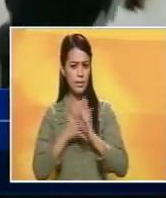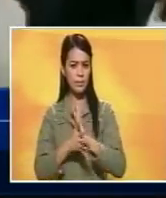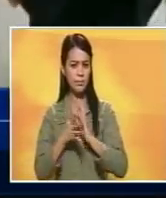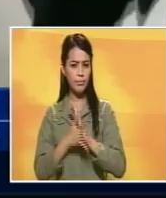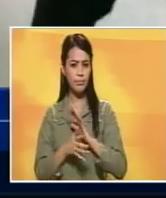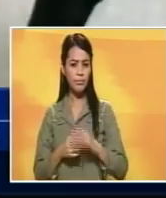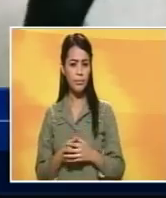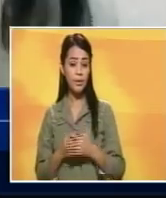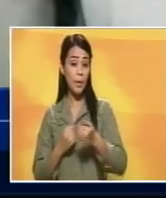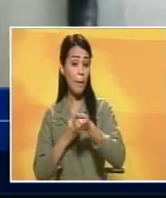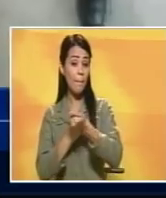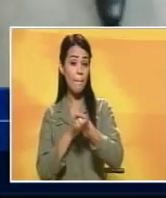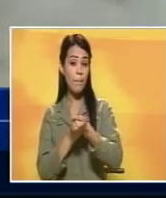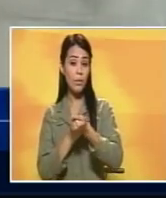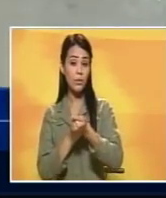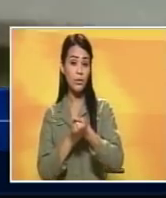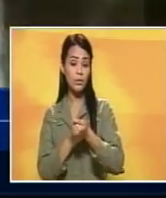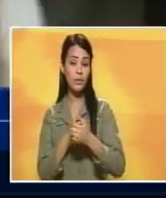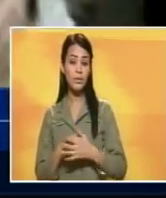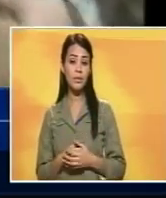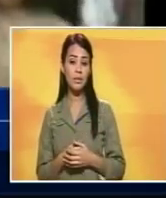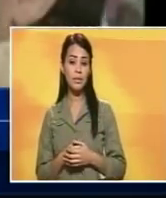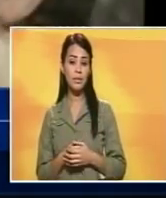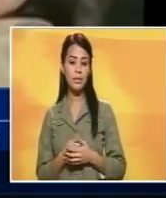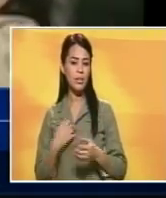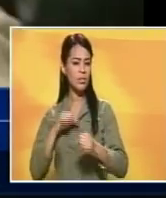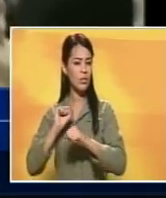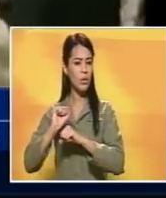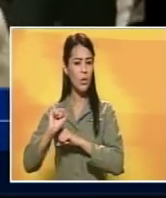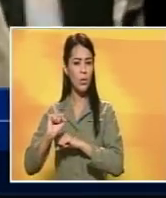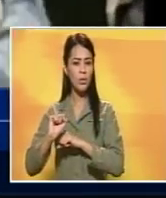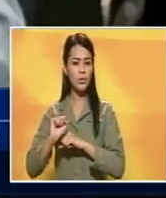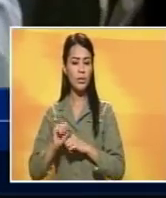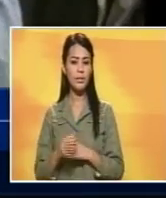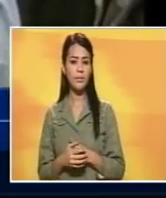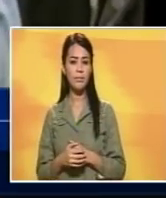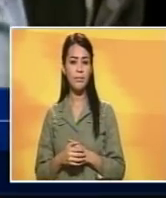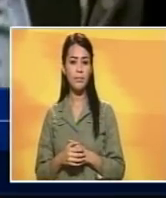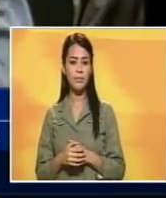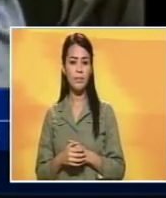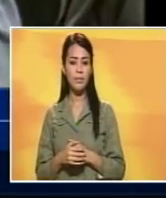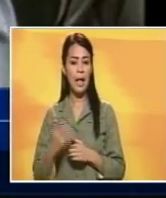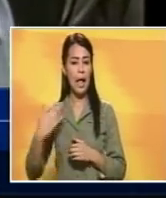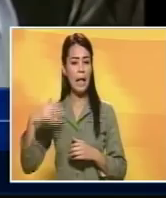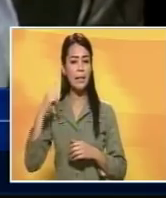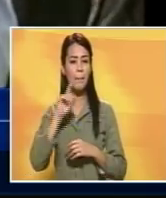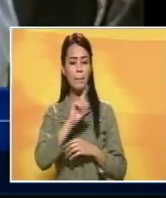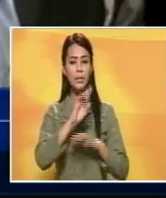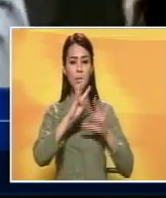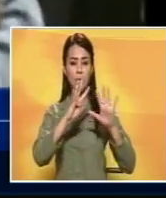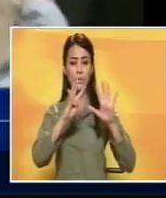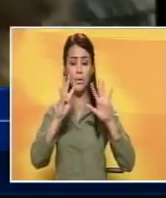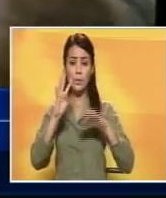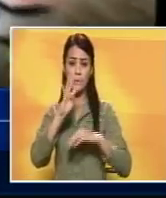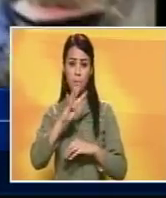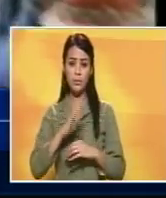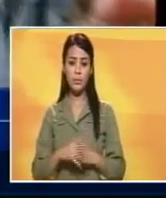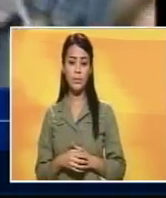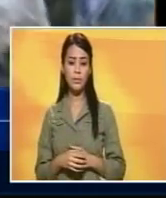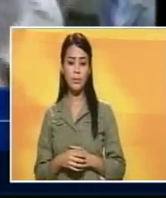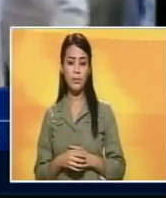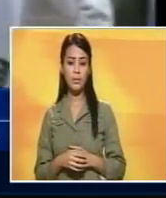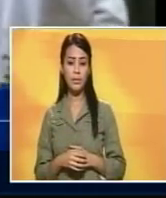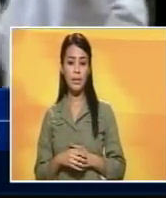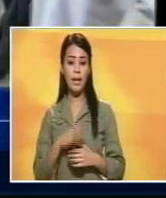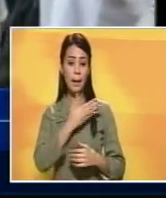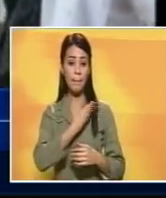presunto encubrimiento de iraníes acusados de atentar contra la mutual judía AMIA en 1994. La senadora electa